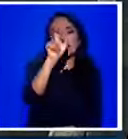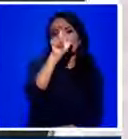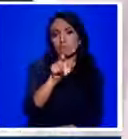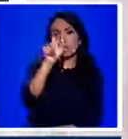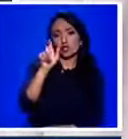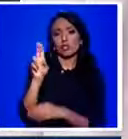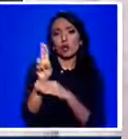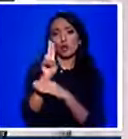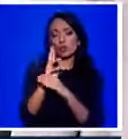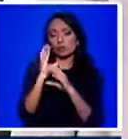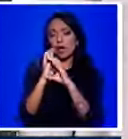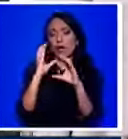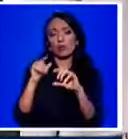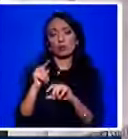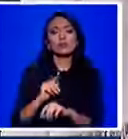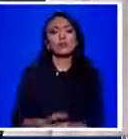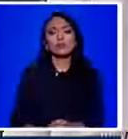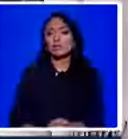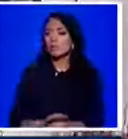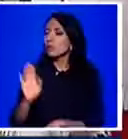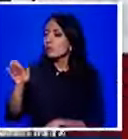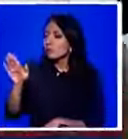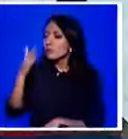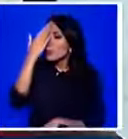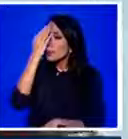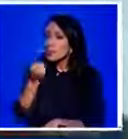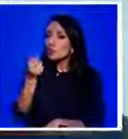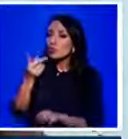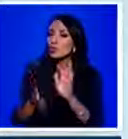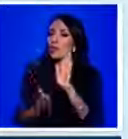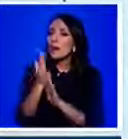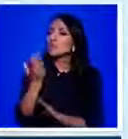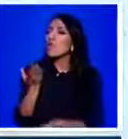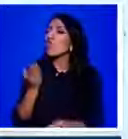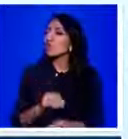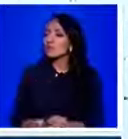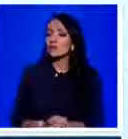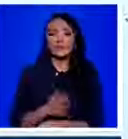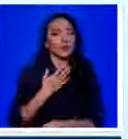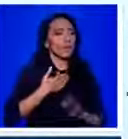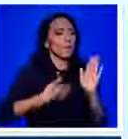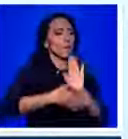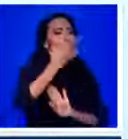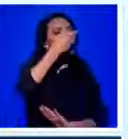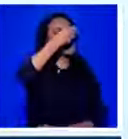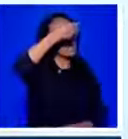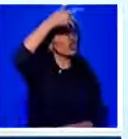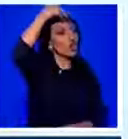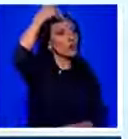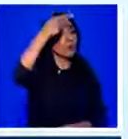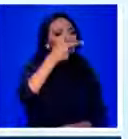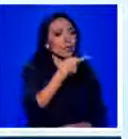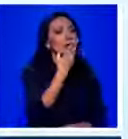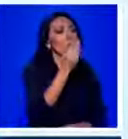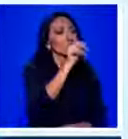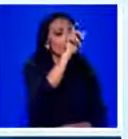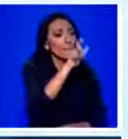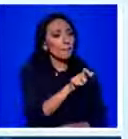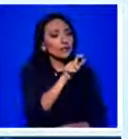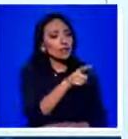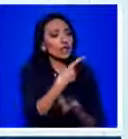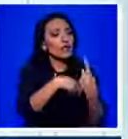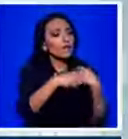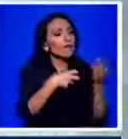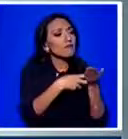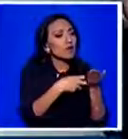de personas. Buenos días, ¿cómo está? ¿Hacia dónde va? A Santo Domingo. ¿Y cómo está la afluencia de personas? ¿Cómo está la